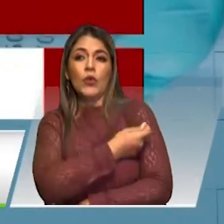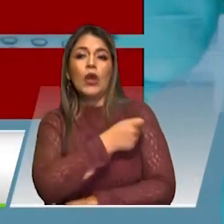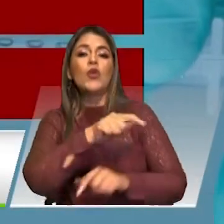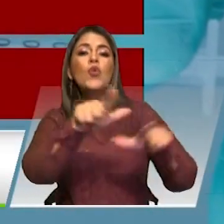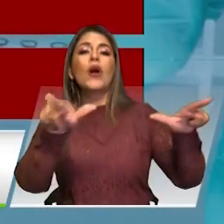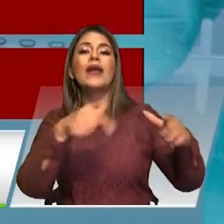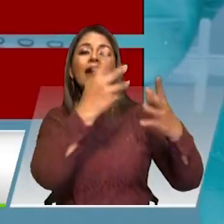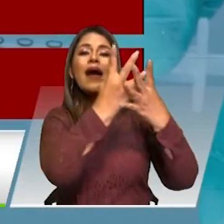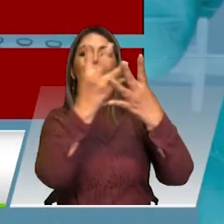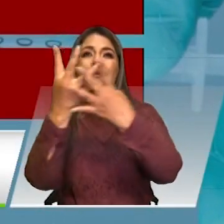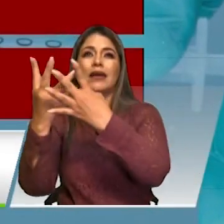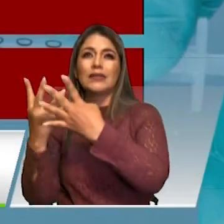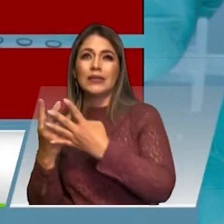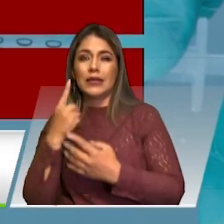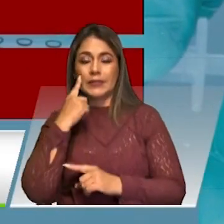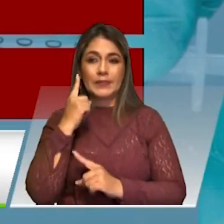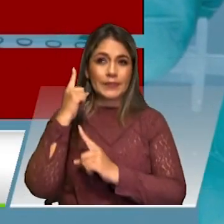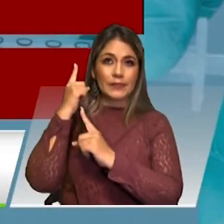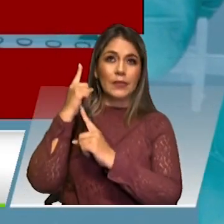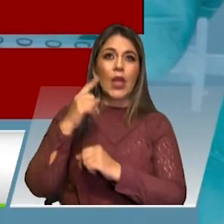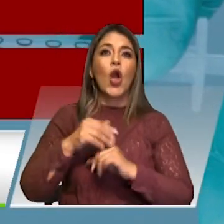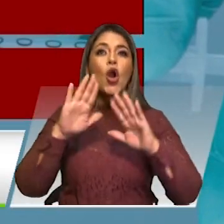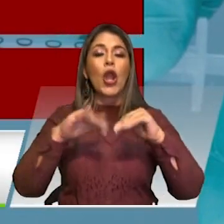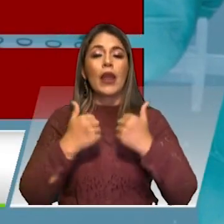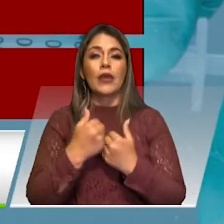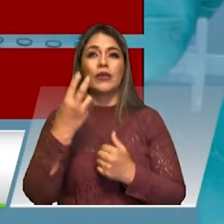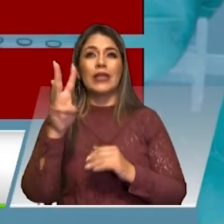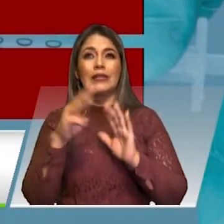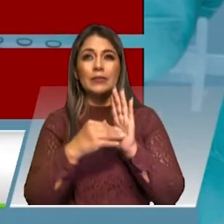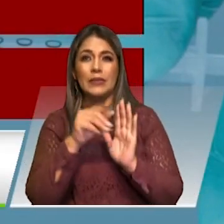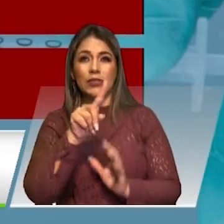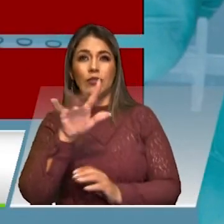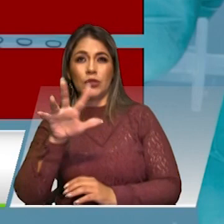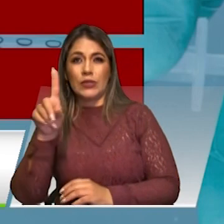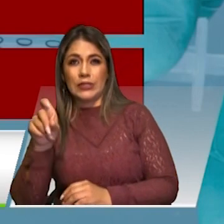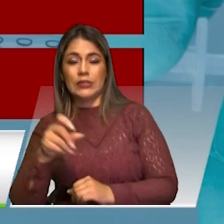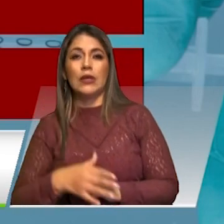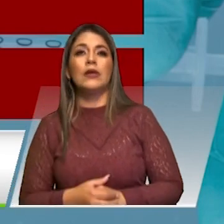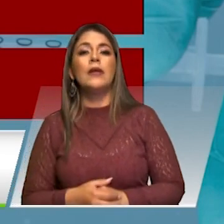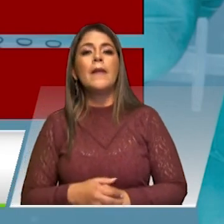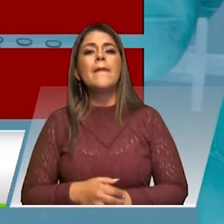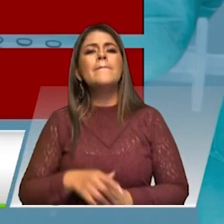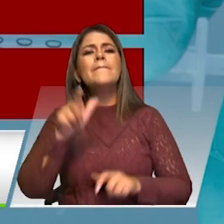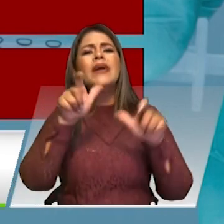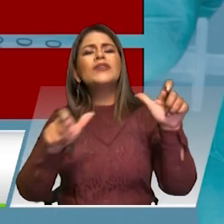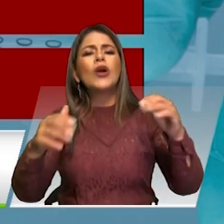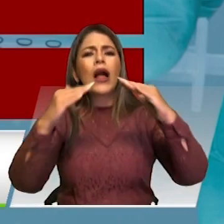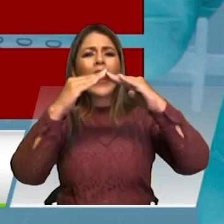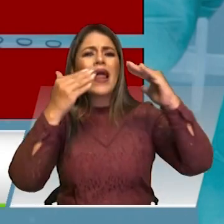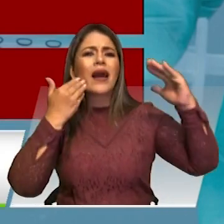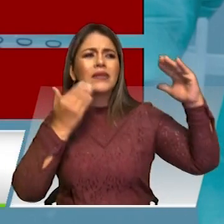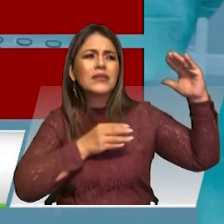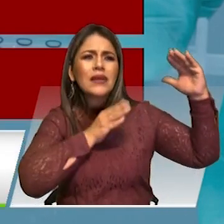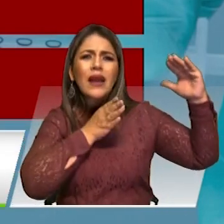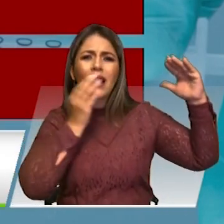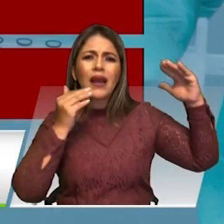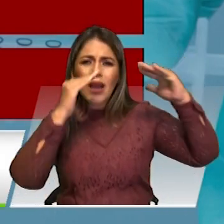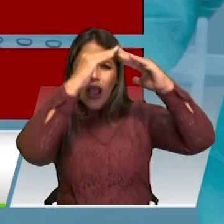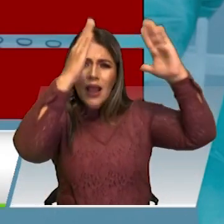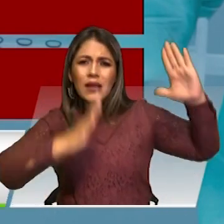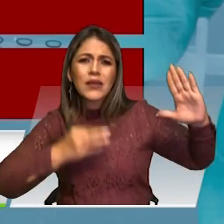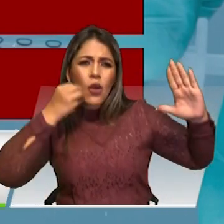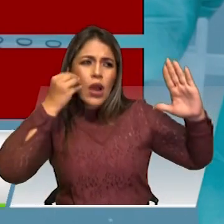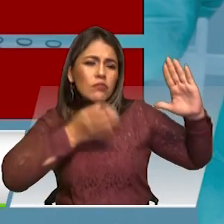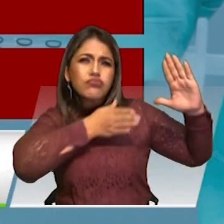156 dosis en colegios 6 mil 487 en el lugar a personas vulnerables 1.175